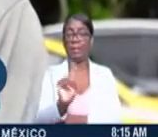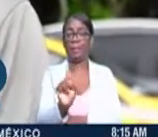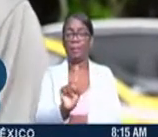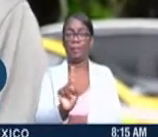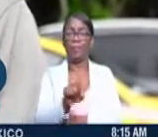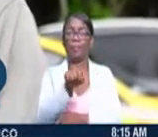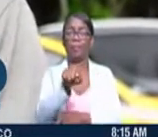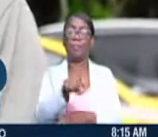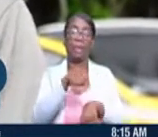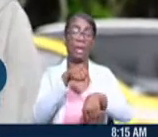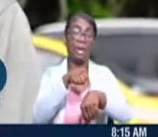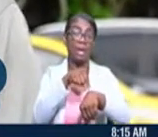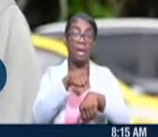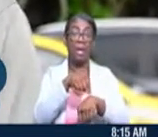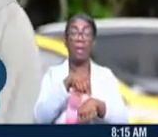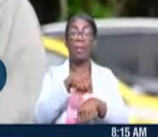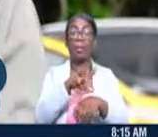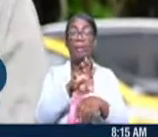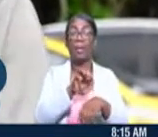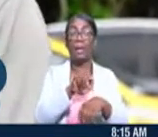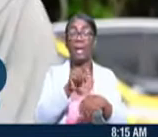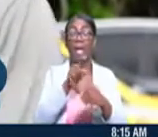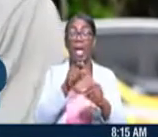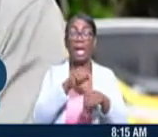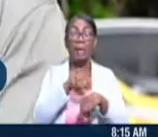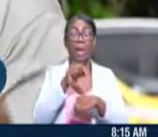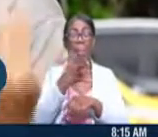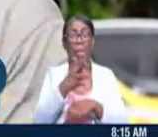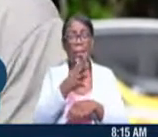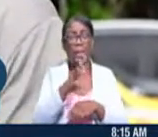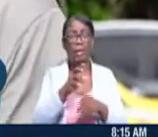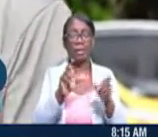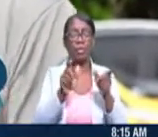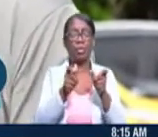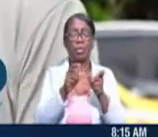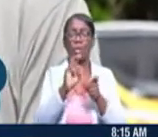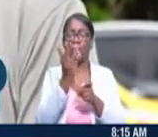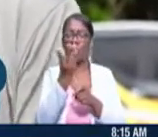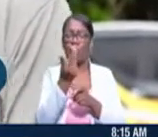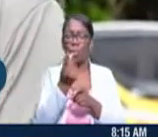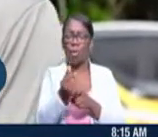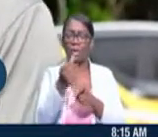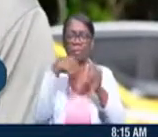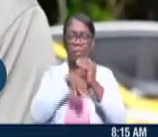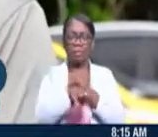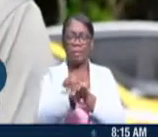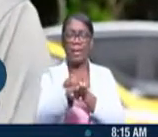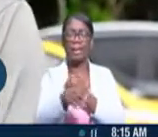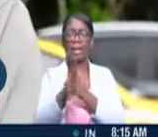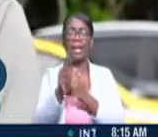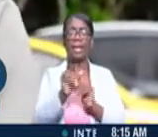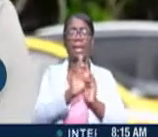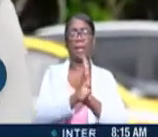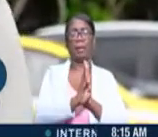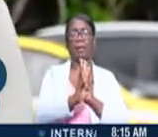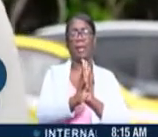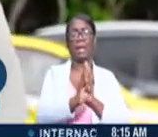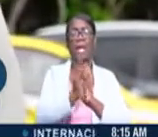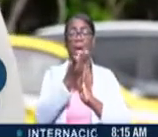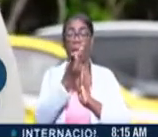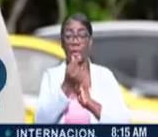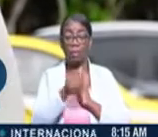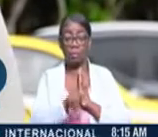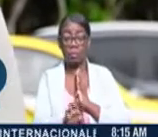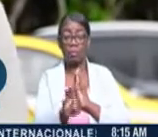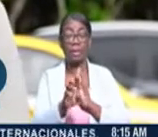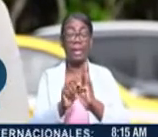cierta cantidad para que haya el distanciamiento internamente como externamente del local comercial. Lo primero que se hace es este llamado de